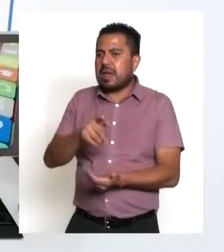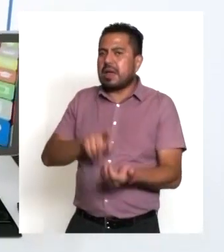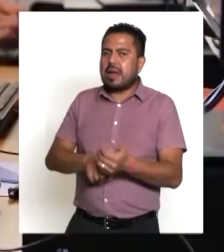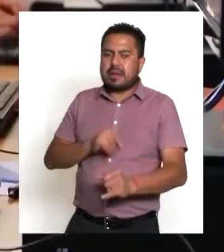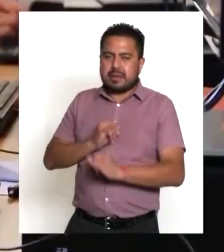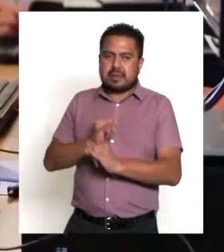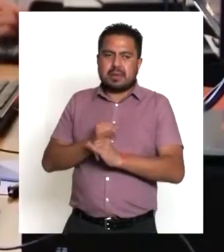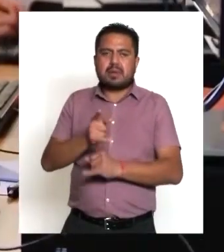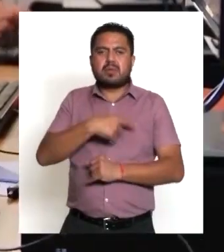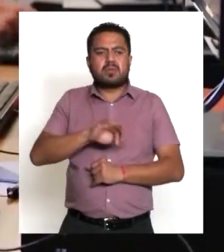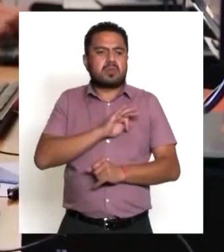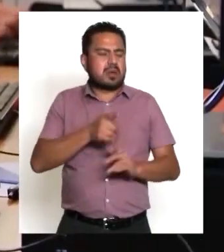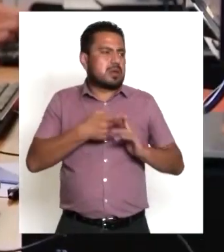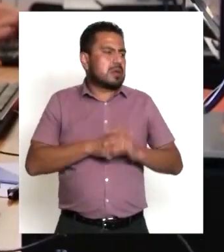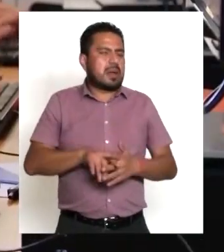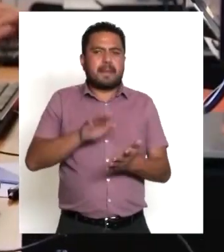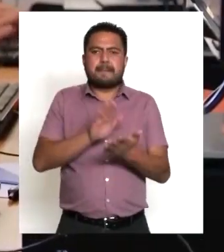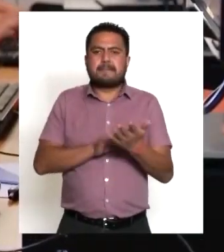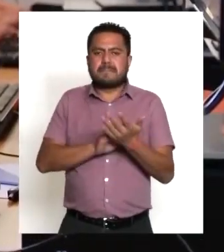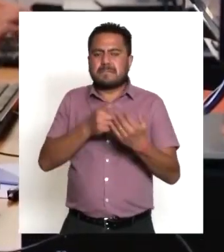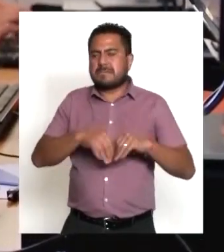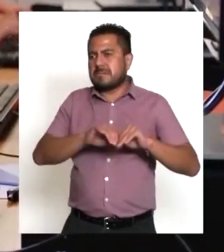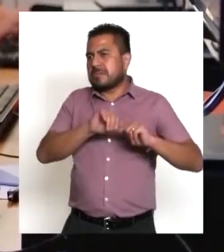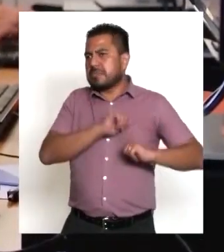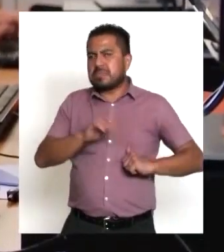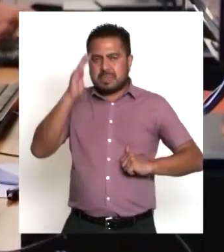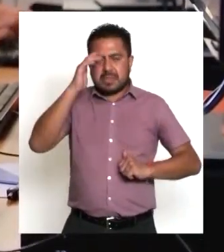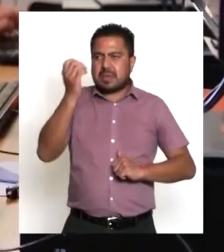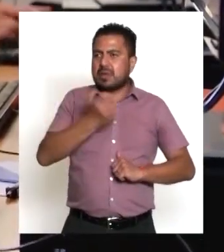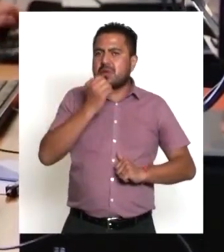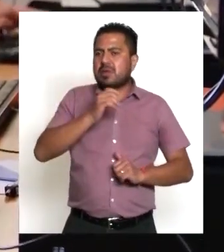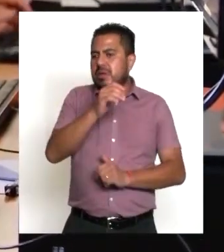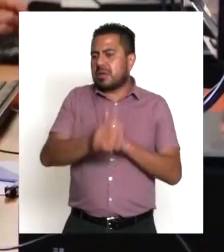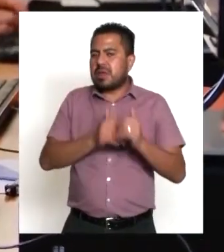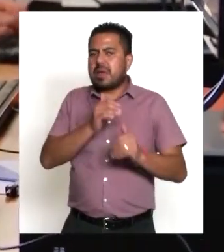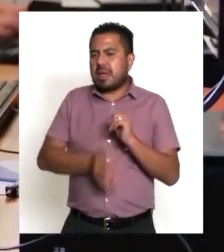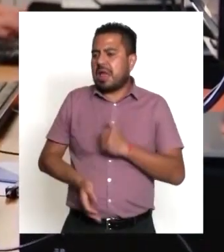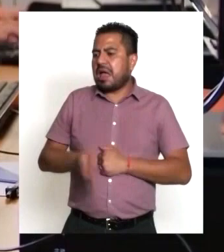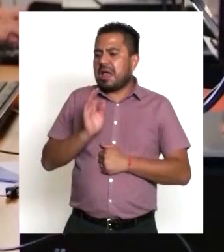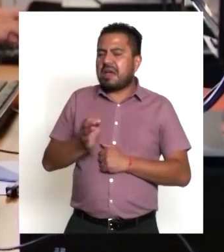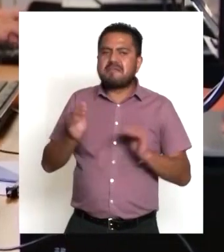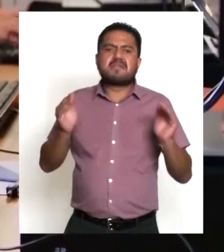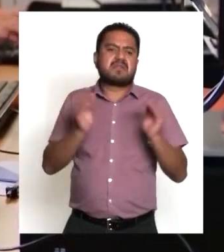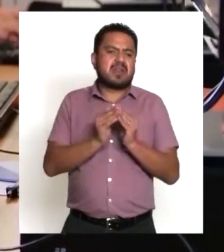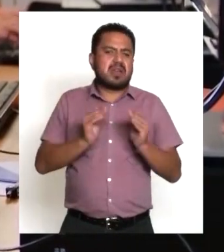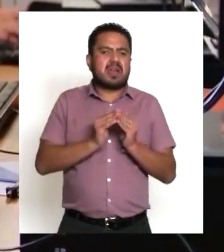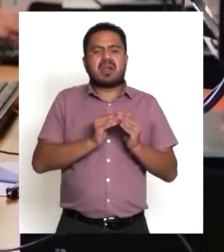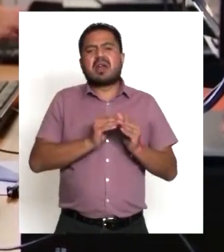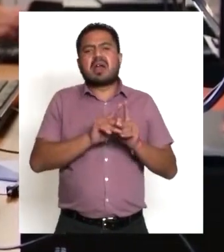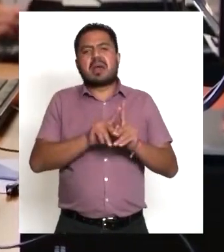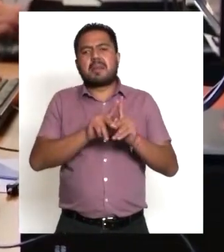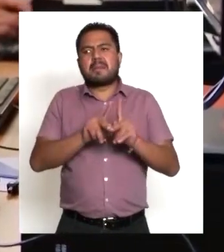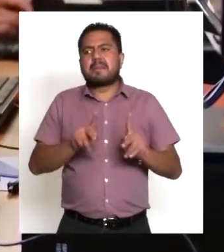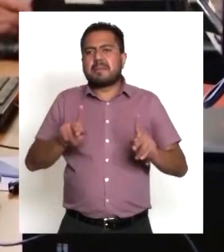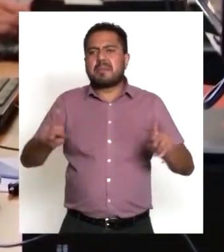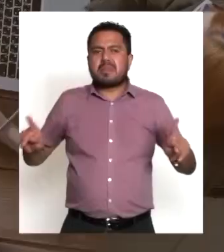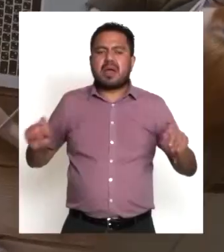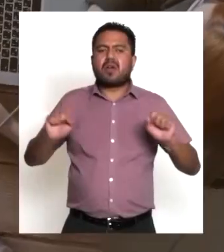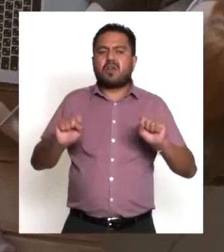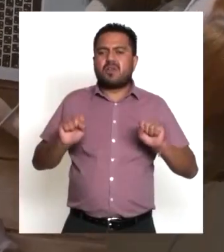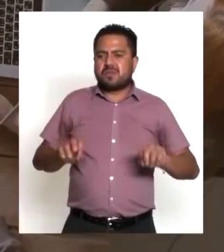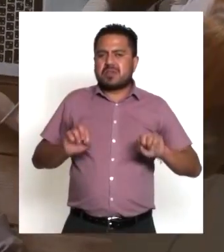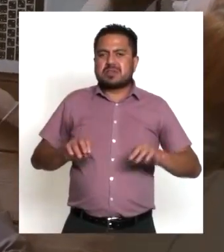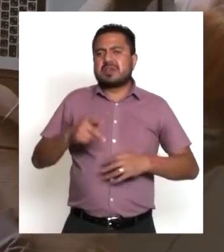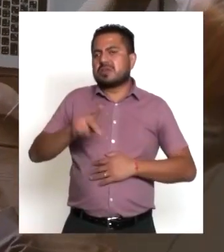acceso a Internet. Puedes comenzar un documento en la escuela y concluirlo en un café, en tu casa, en la playa o